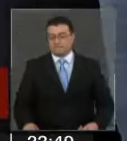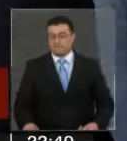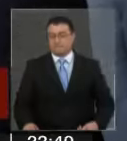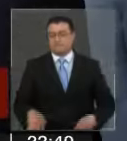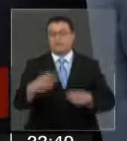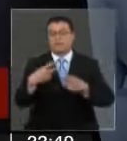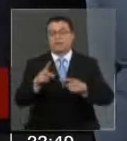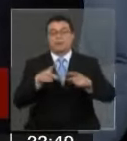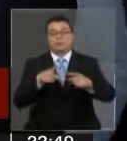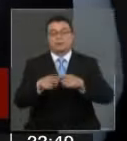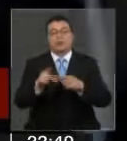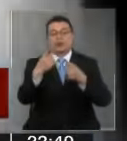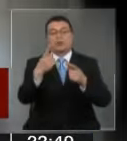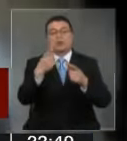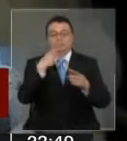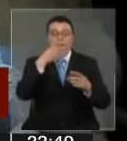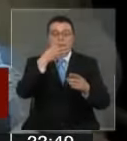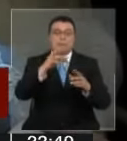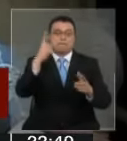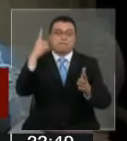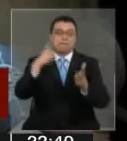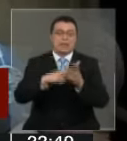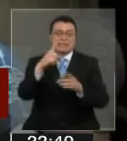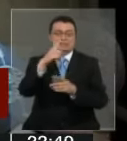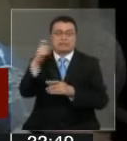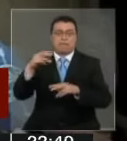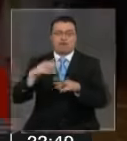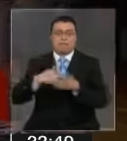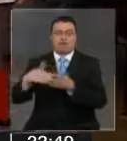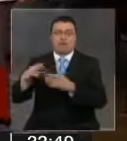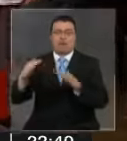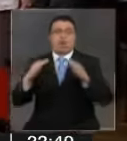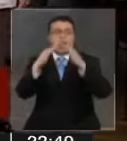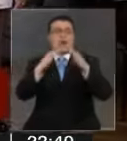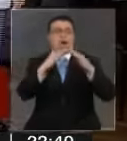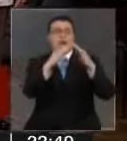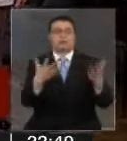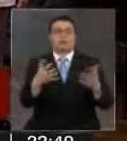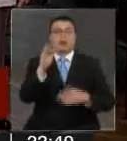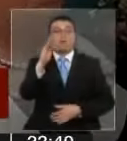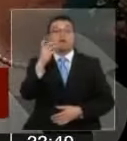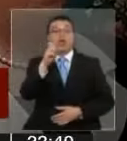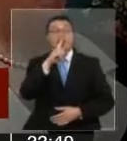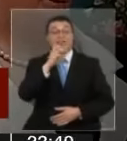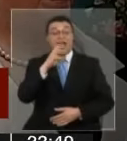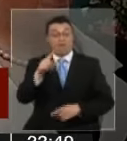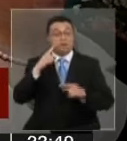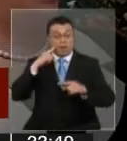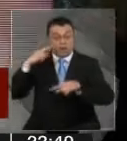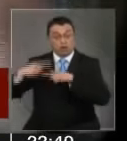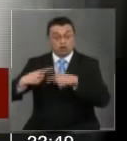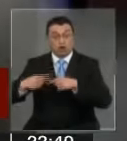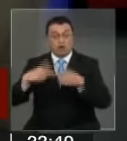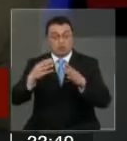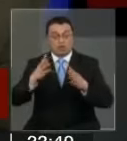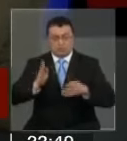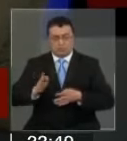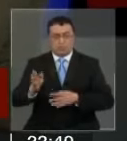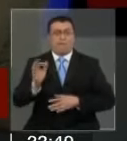Terminó con un patrimonio de más de 1.100 millones de pesos en bienes raíces. El general Fuentealba, por su propia historia, de una carrera